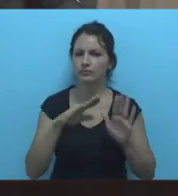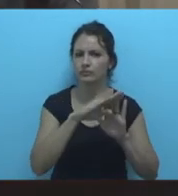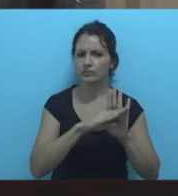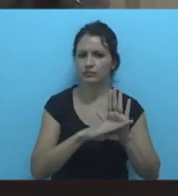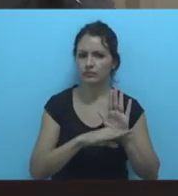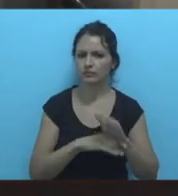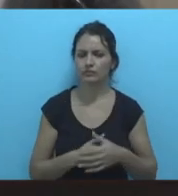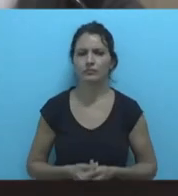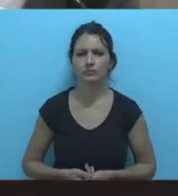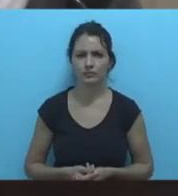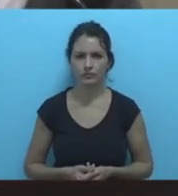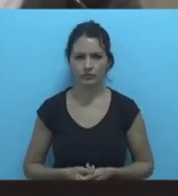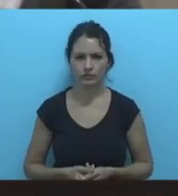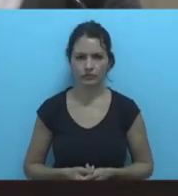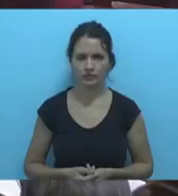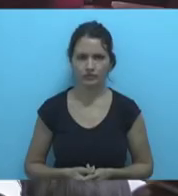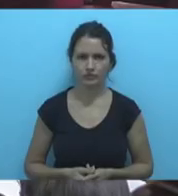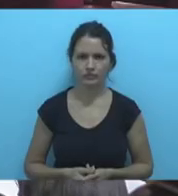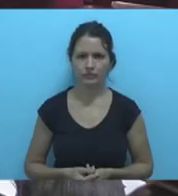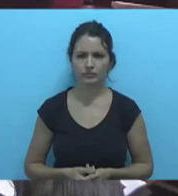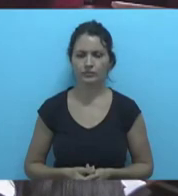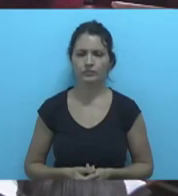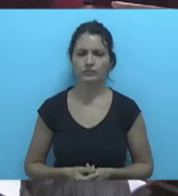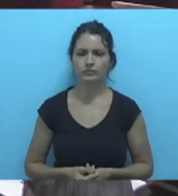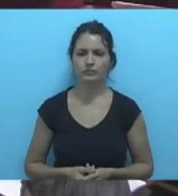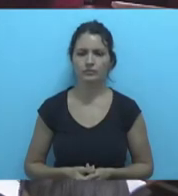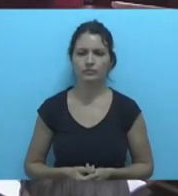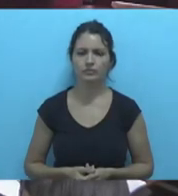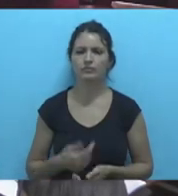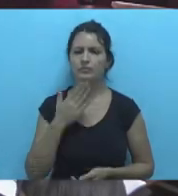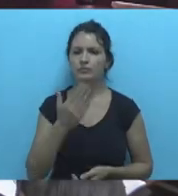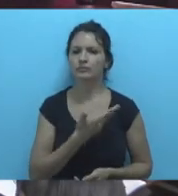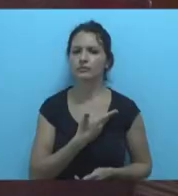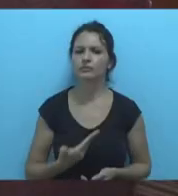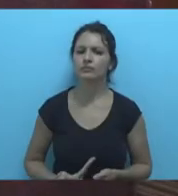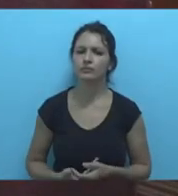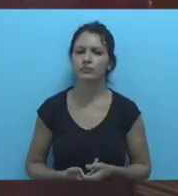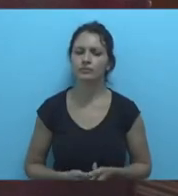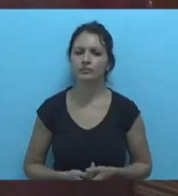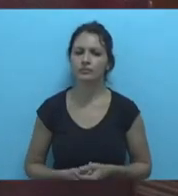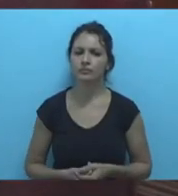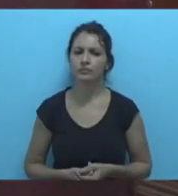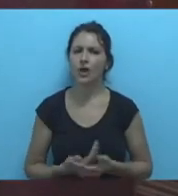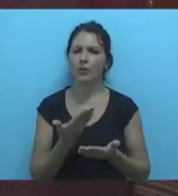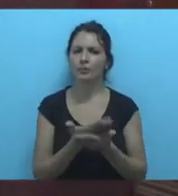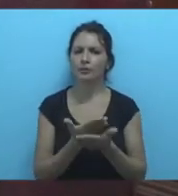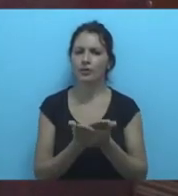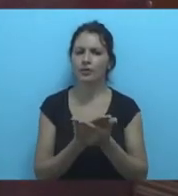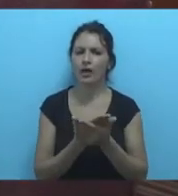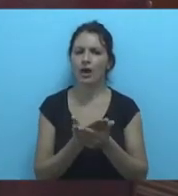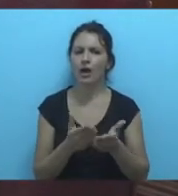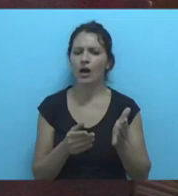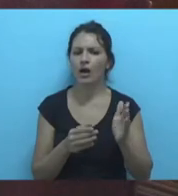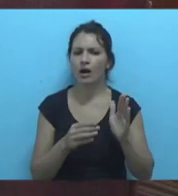la palabra el diputado Farías. Sí, señora presidenta, muchas gracias. Es para proponer que se aprueben en